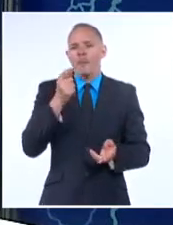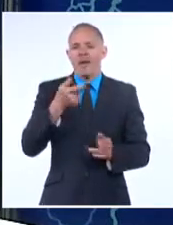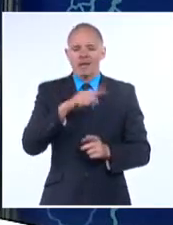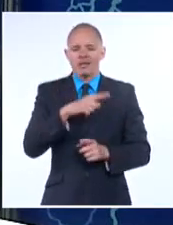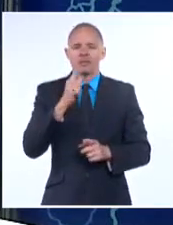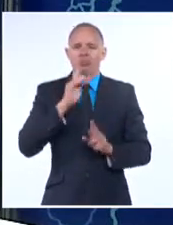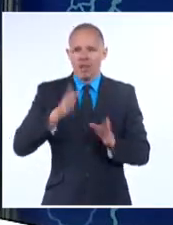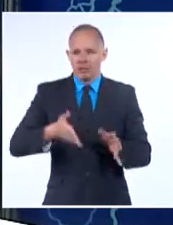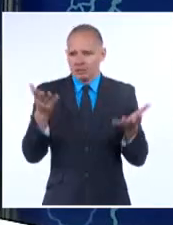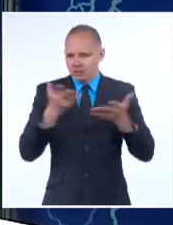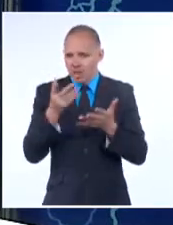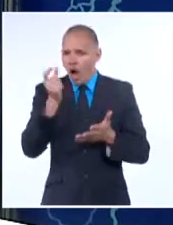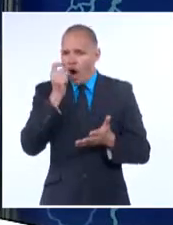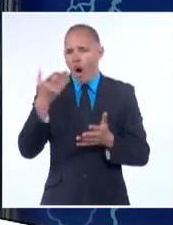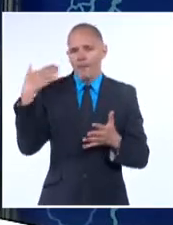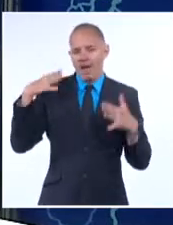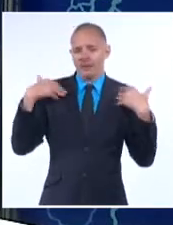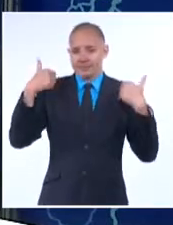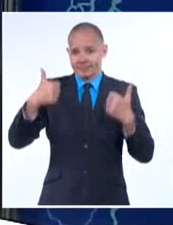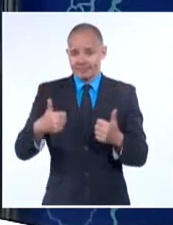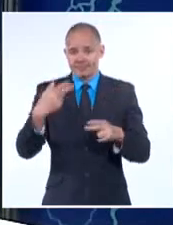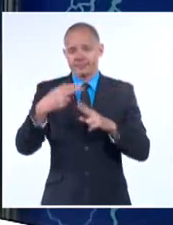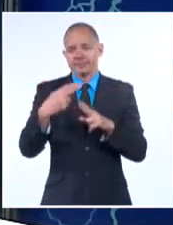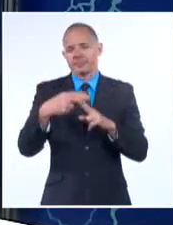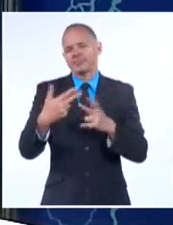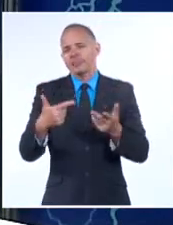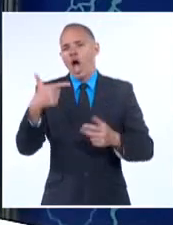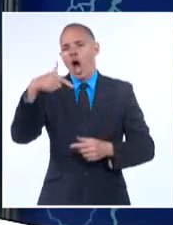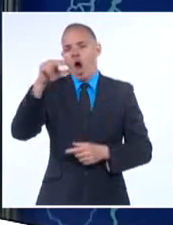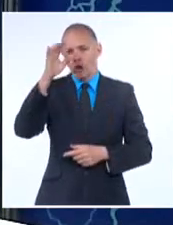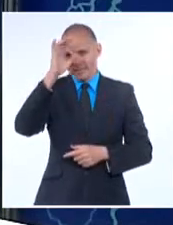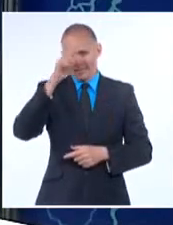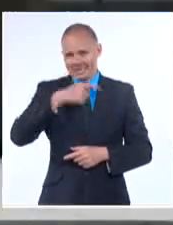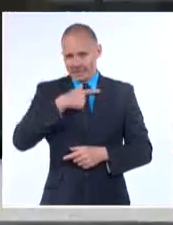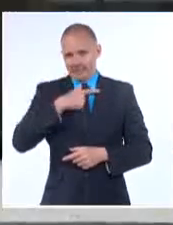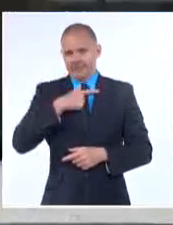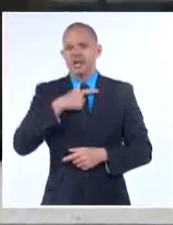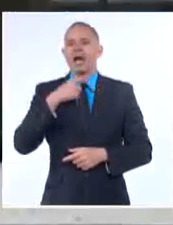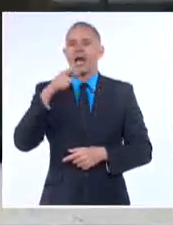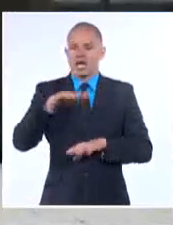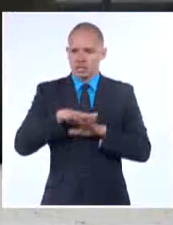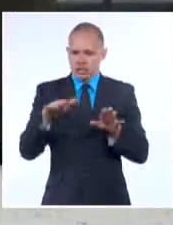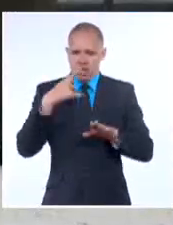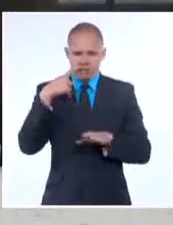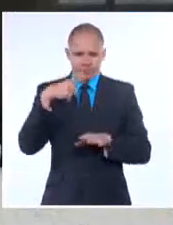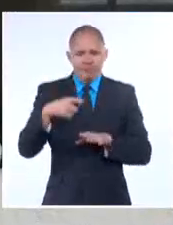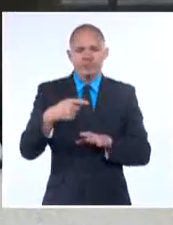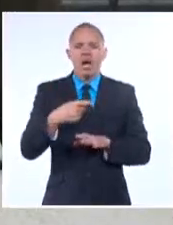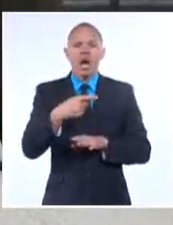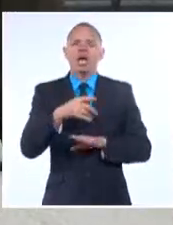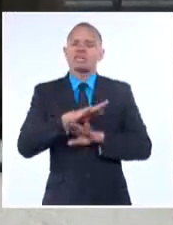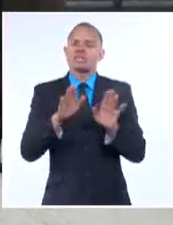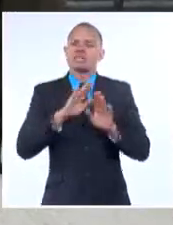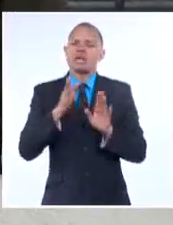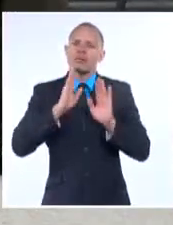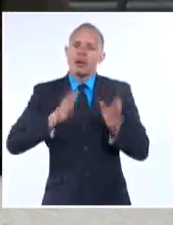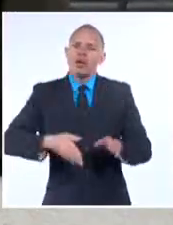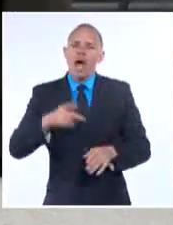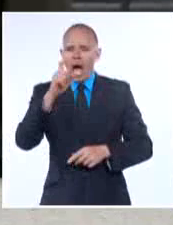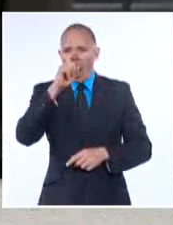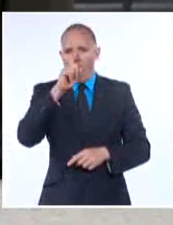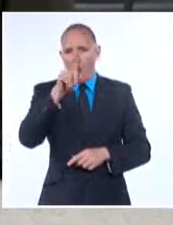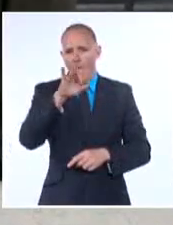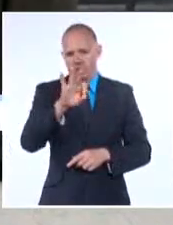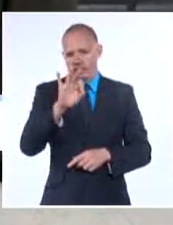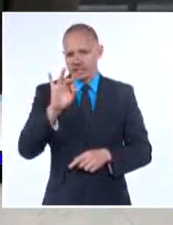Rodríguez, fallecido el pasado 7 de marzo a los 89 años. En su cuenta en Twitter, el ministro de Relaciones Exteriores, Bruno